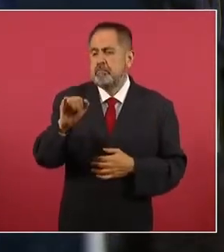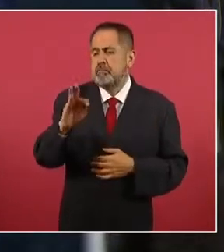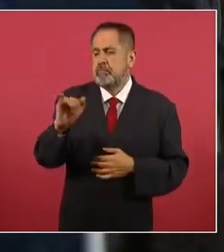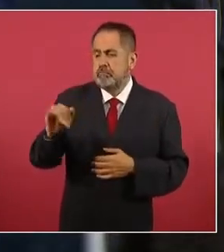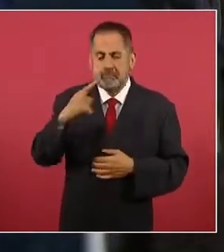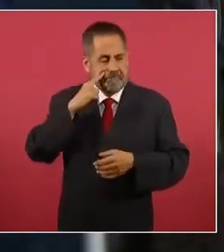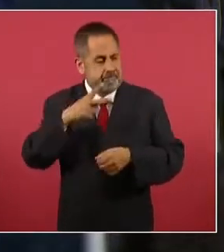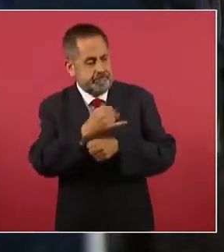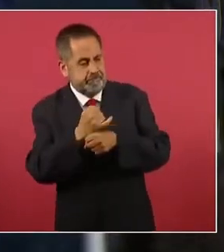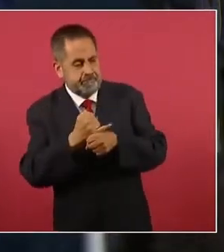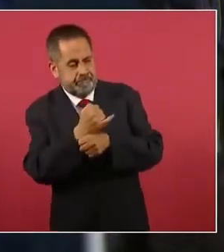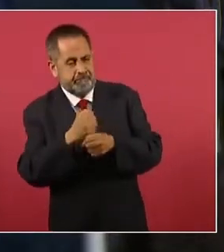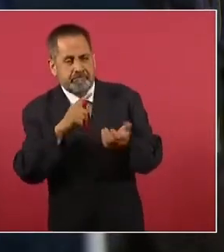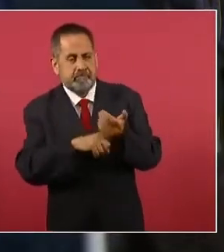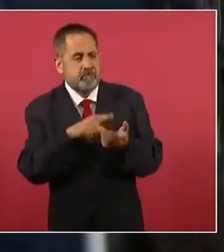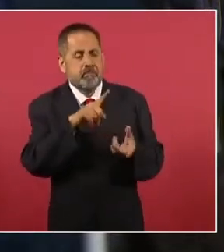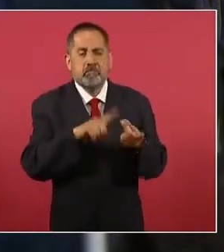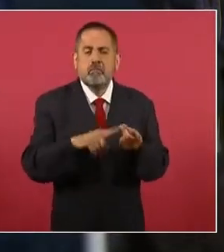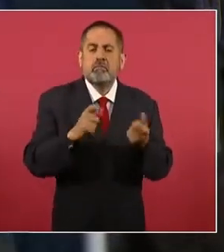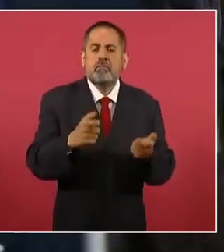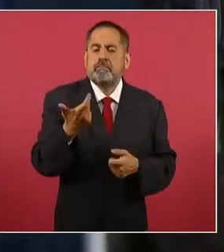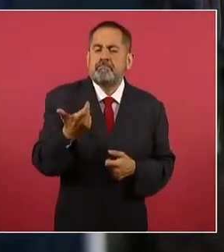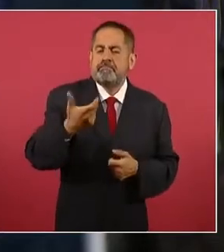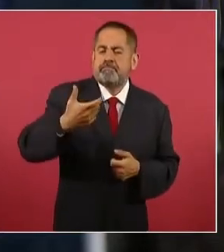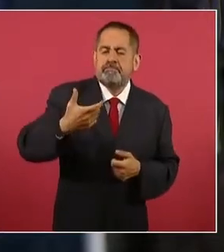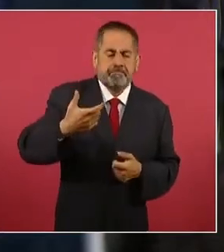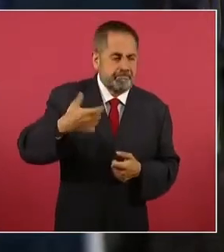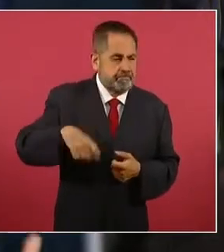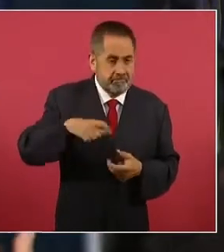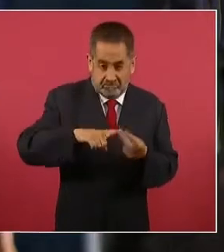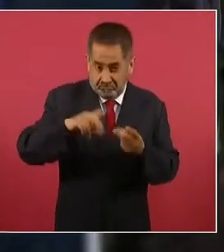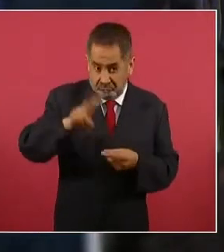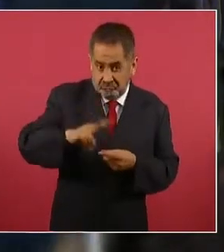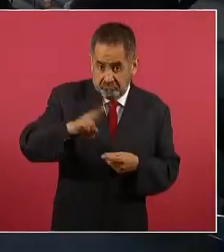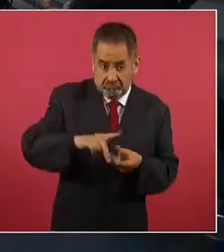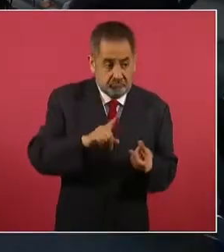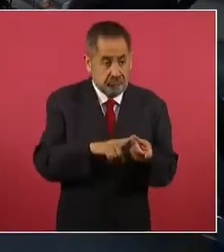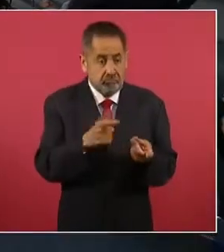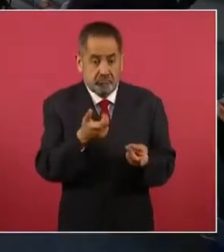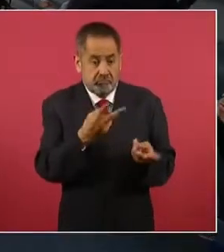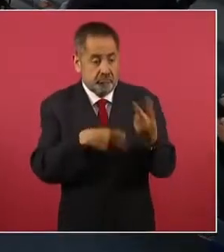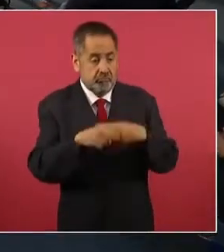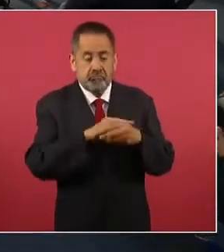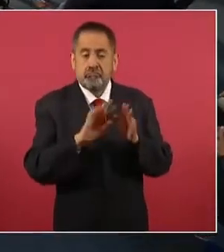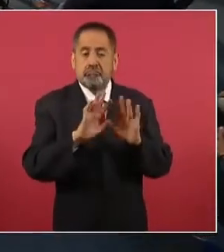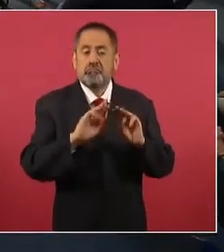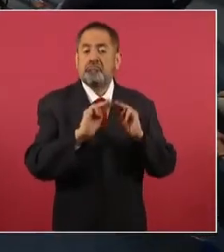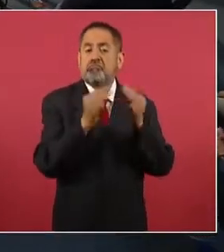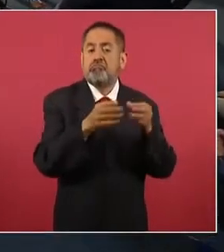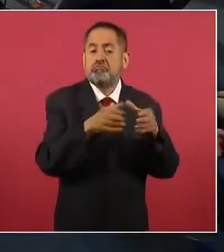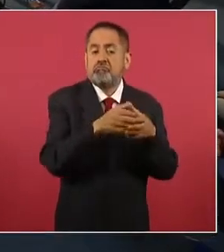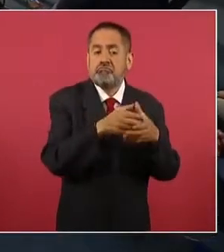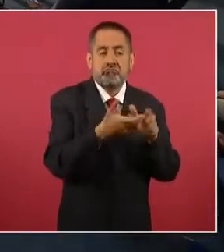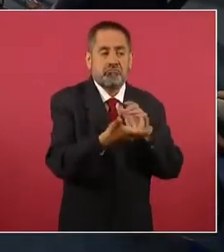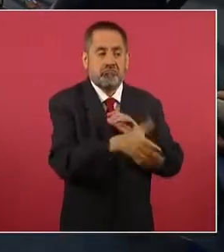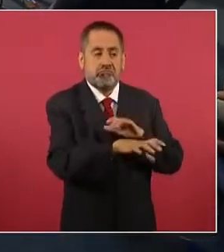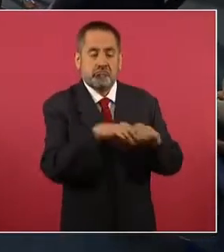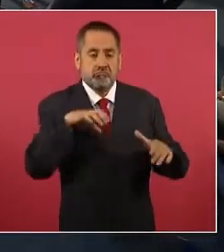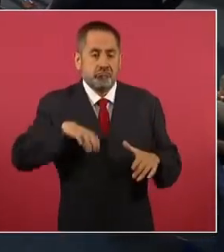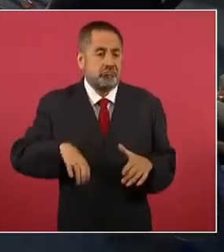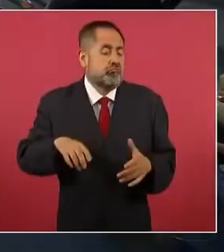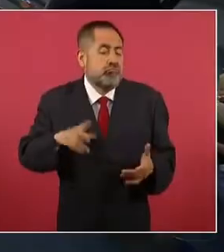de investigar los recursos si efectivamente vienen del narcotráfico de este expresidente Calderón?